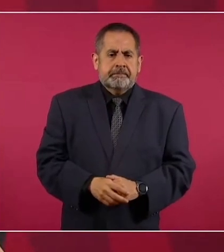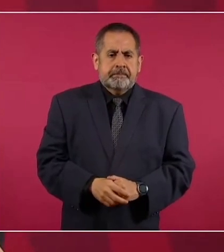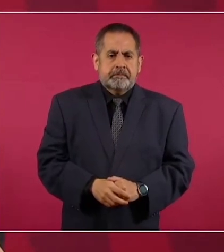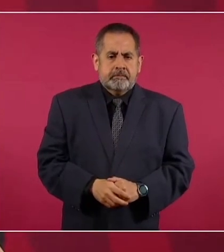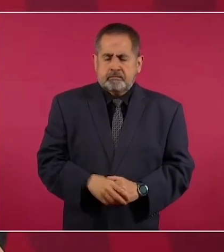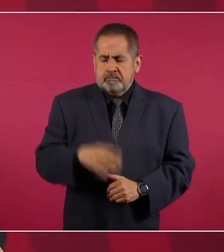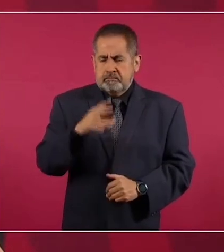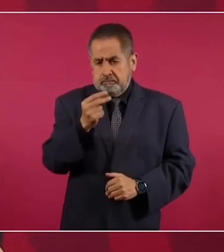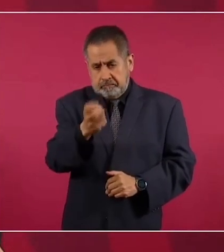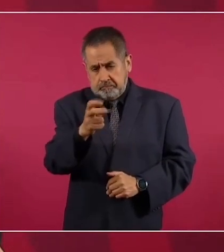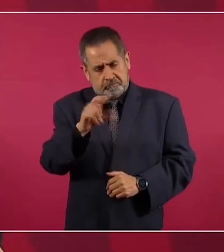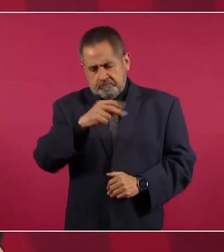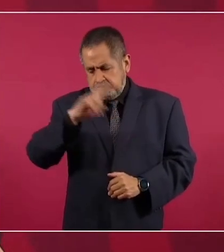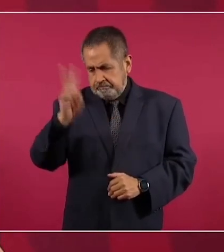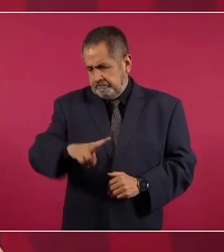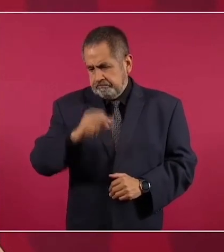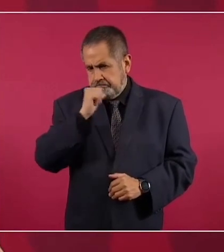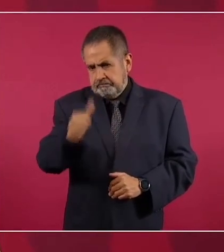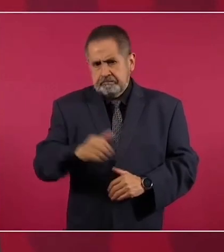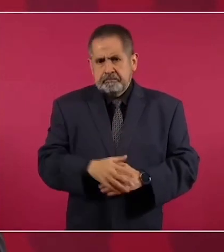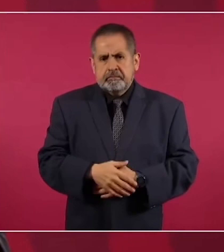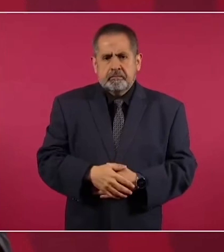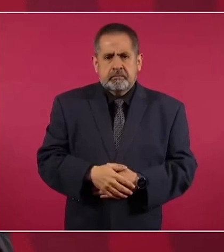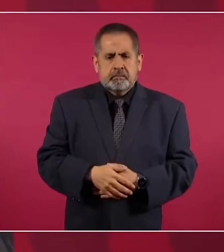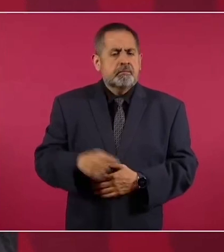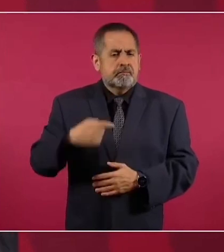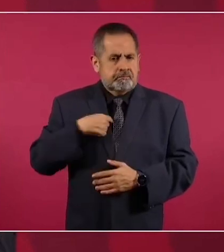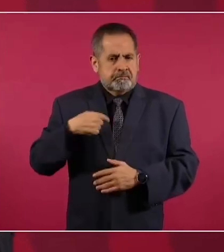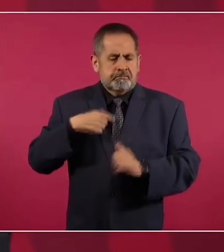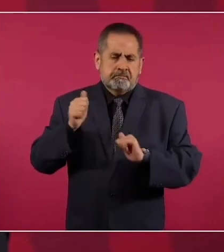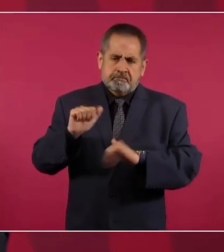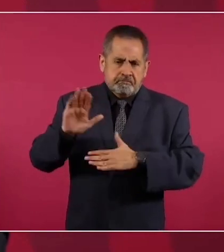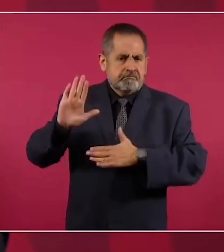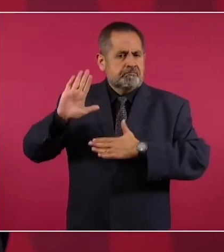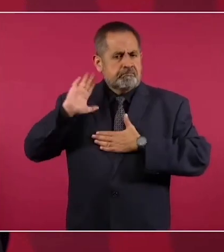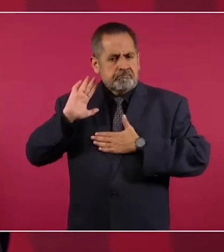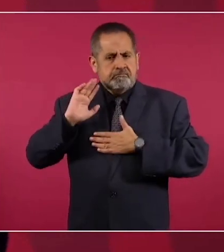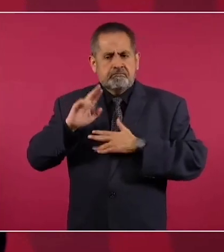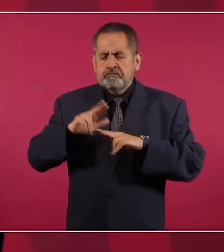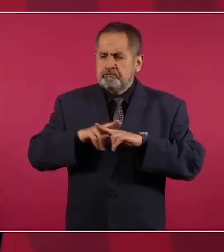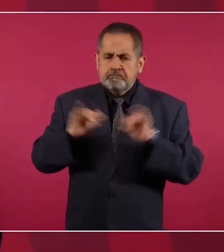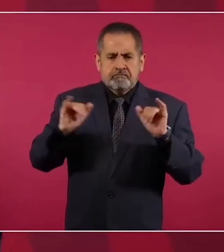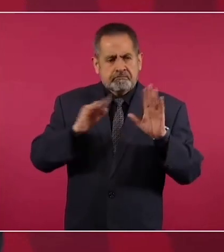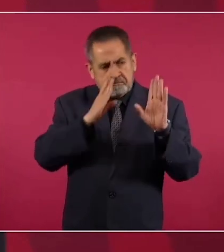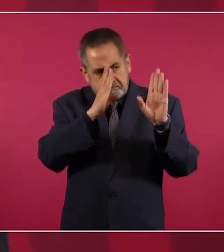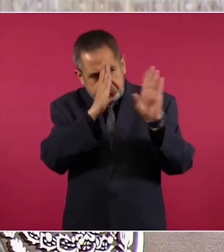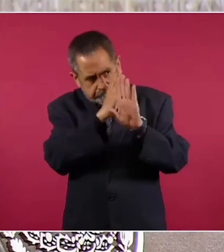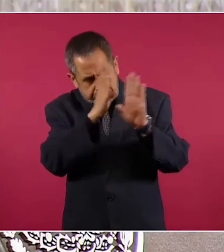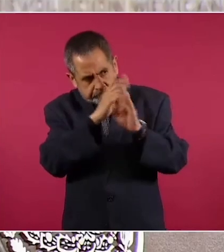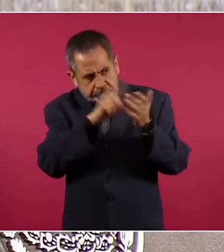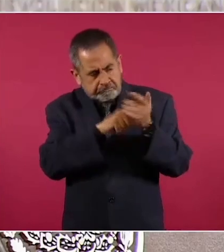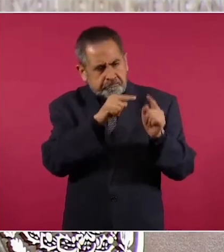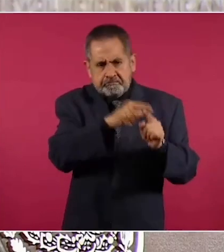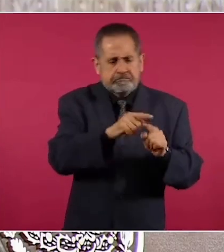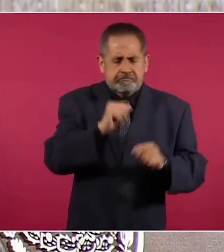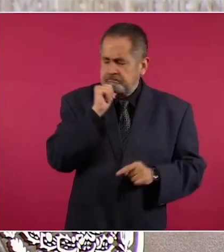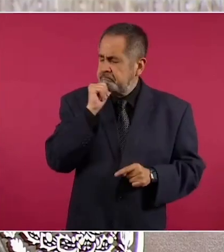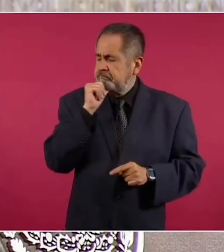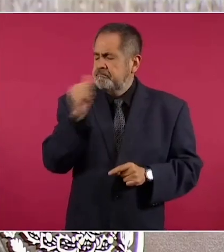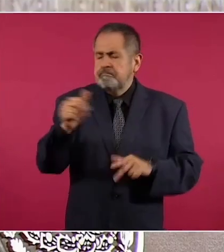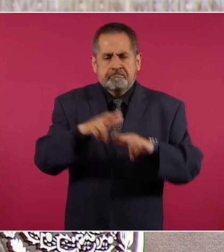No es cierto. Yo hice el compromiso de que nadie iba a ser